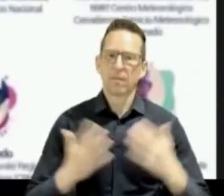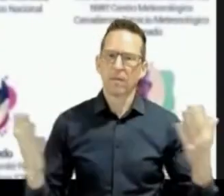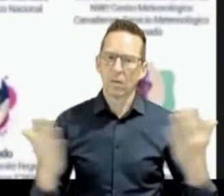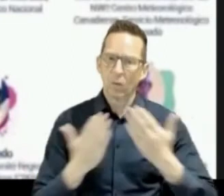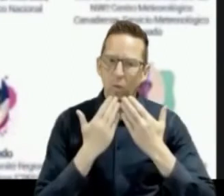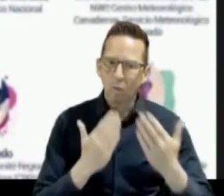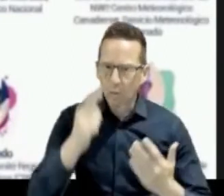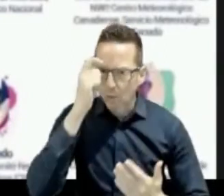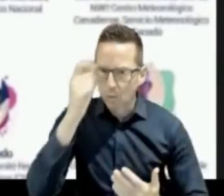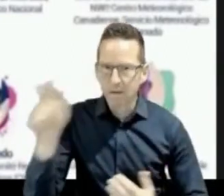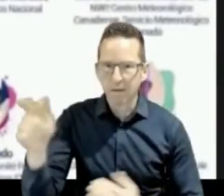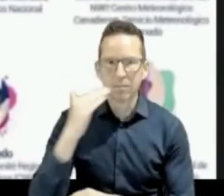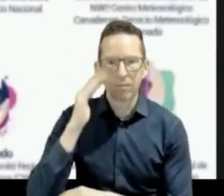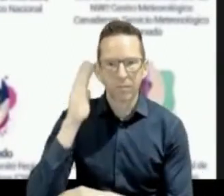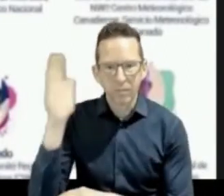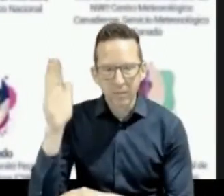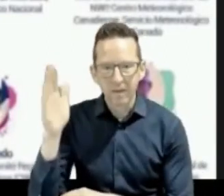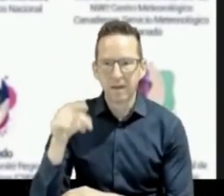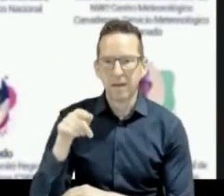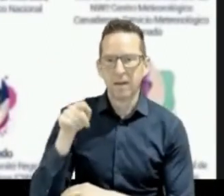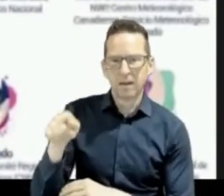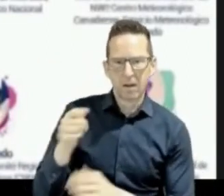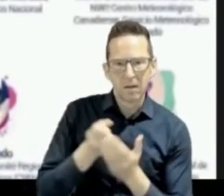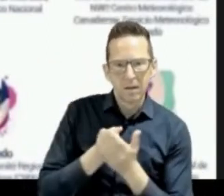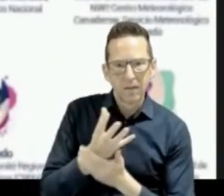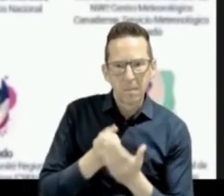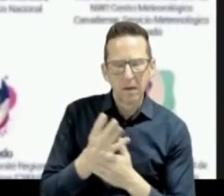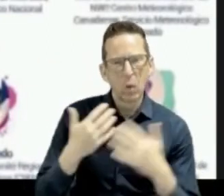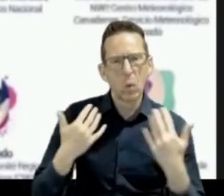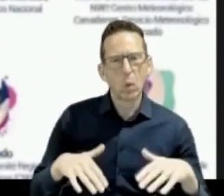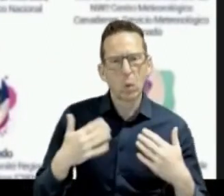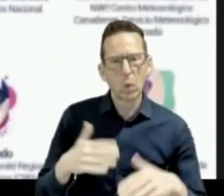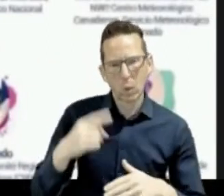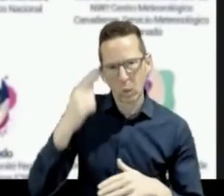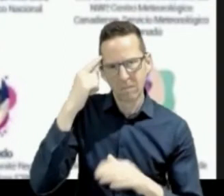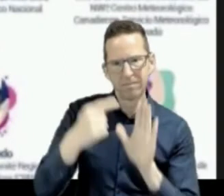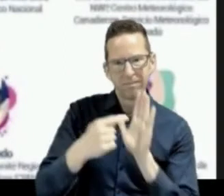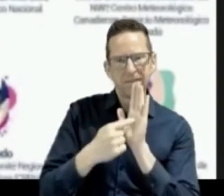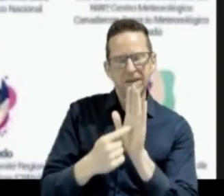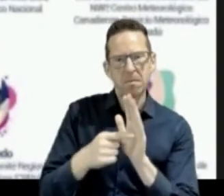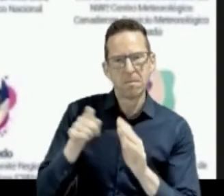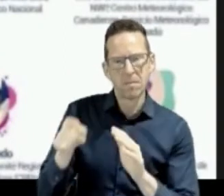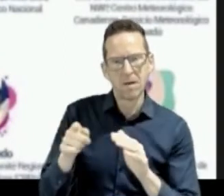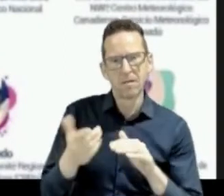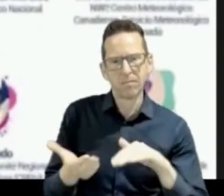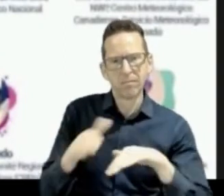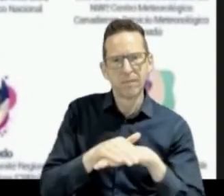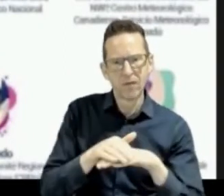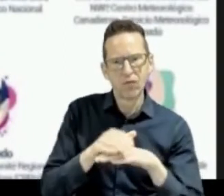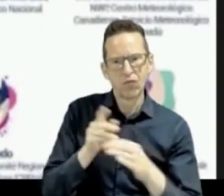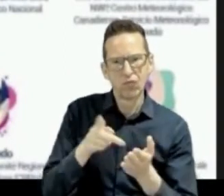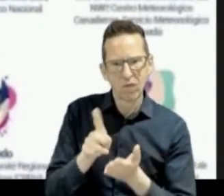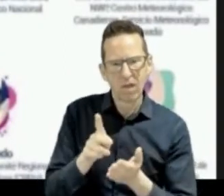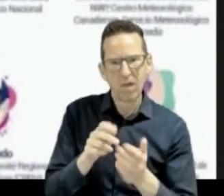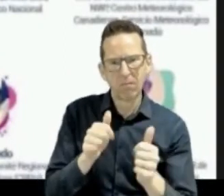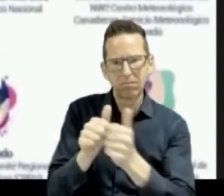regional que se está llevando a cabo en la región centroamericana y estoy seguro que de la parte de audiencia habrá preguntas y por sobre todo